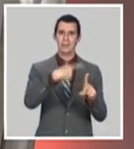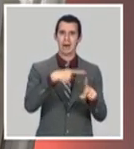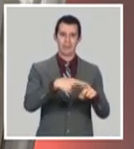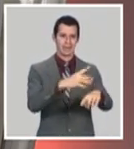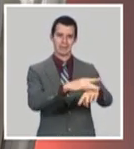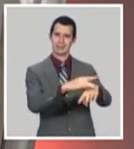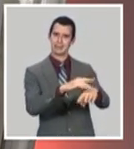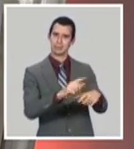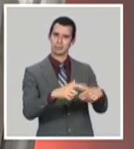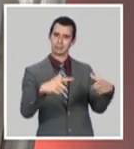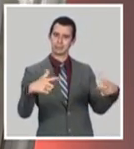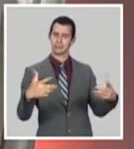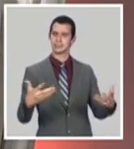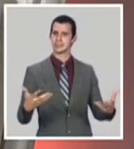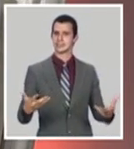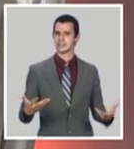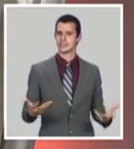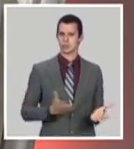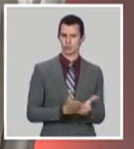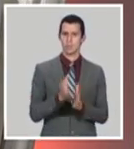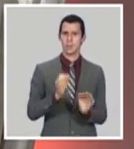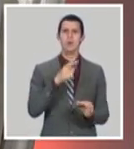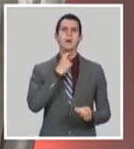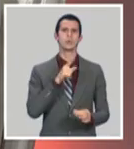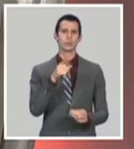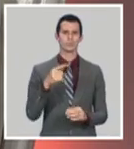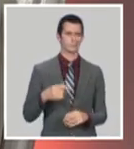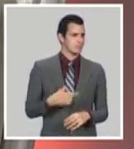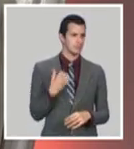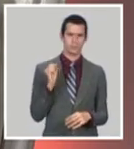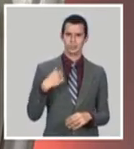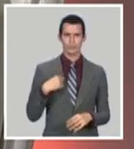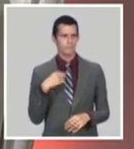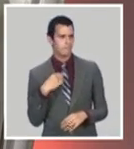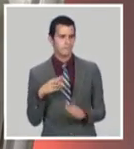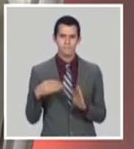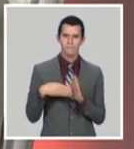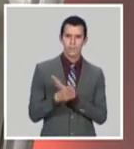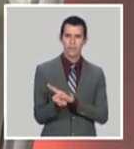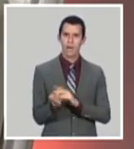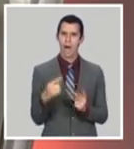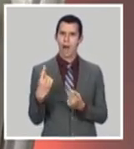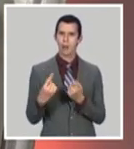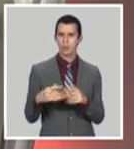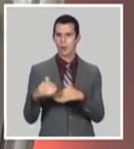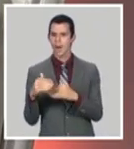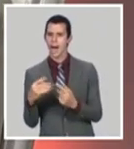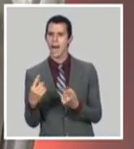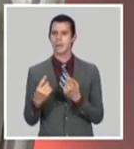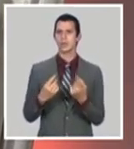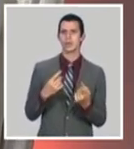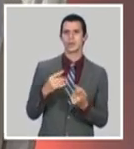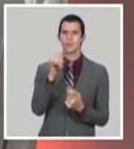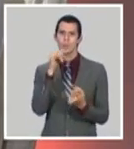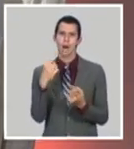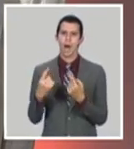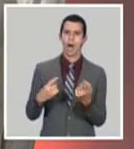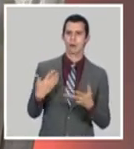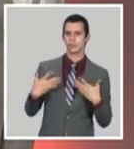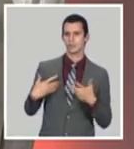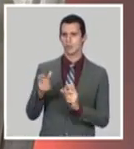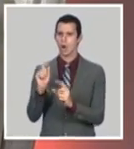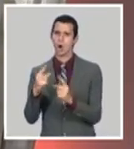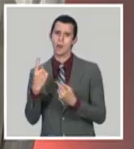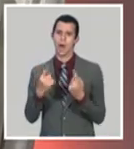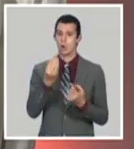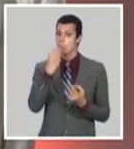el elemento de que sigue siendo un predominio de los casos asintomáticos. Es decir, que esas personas que son asintomáticos, que aparentemente